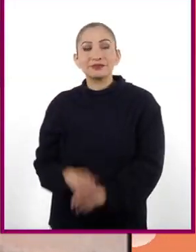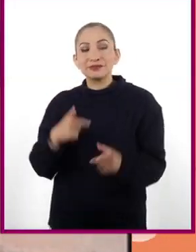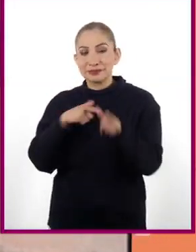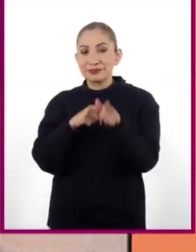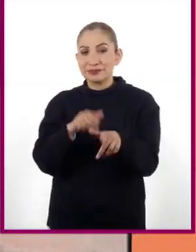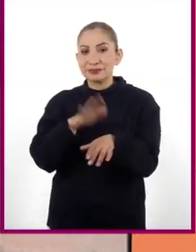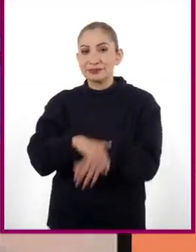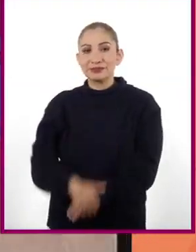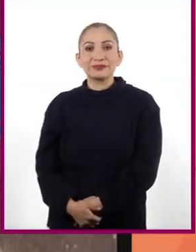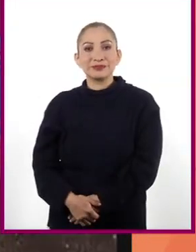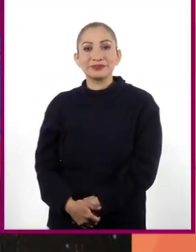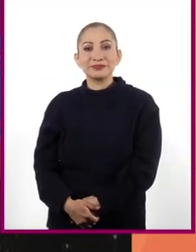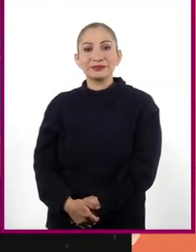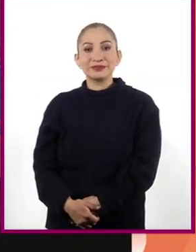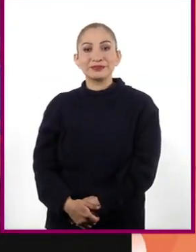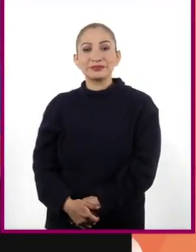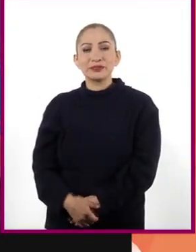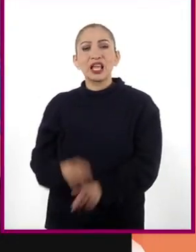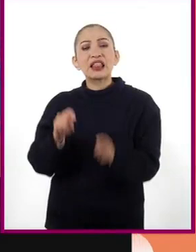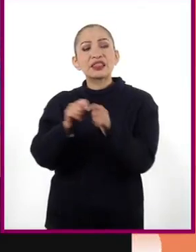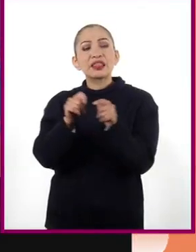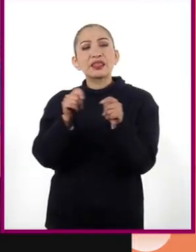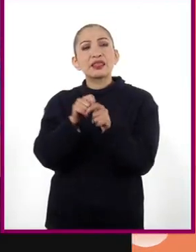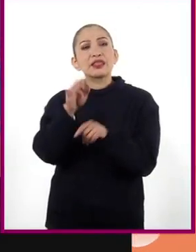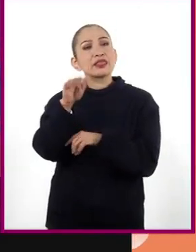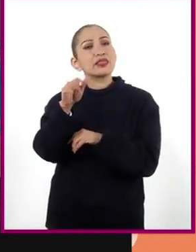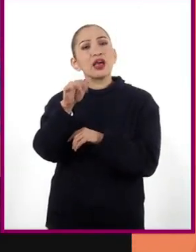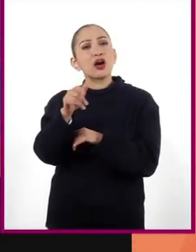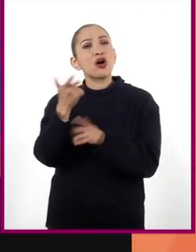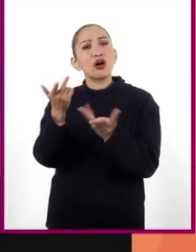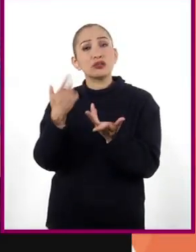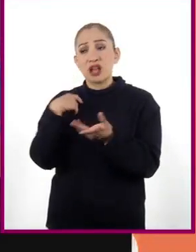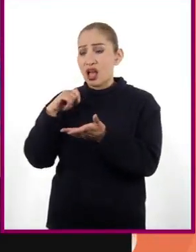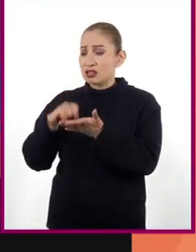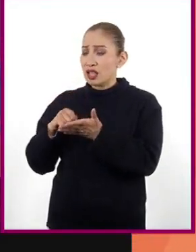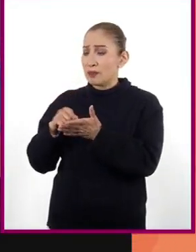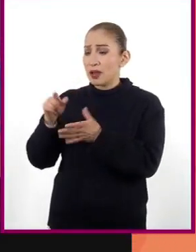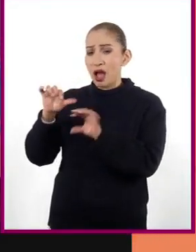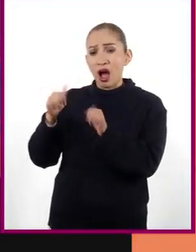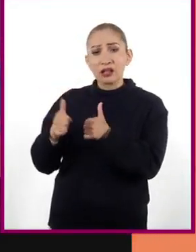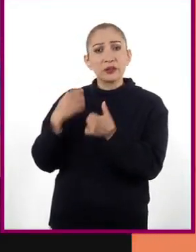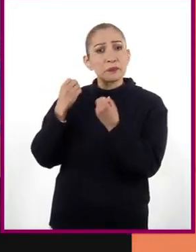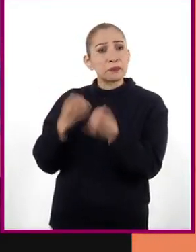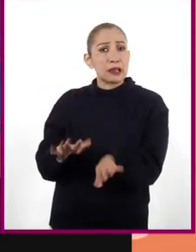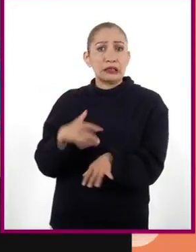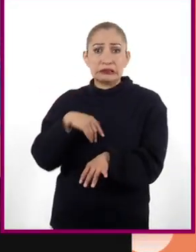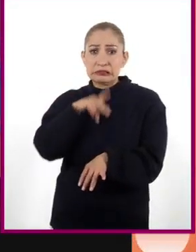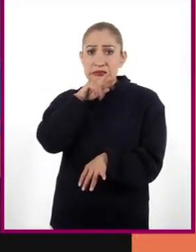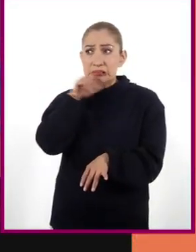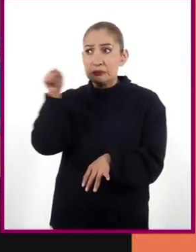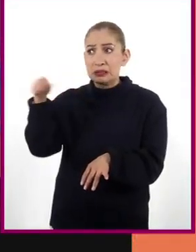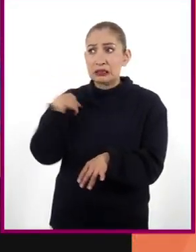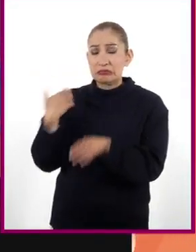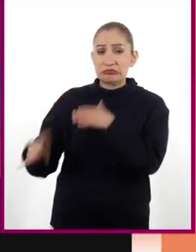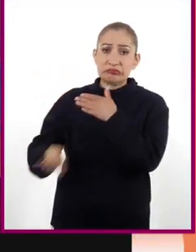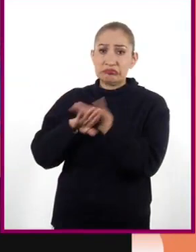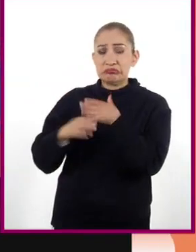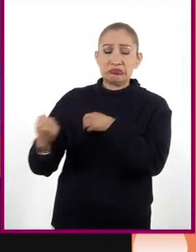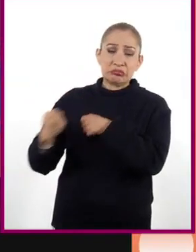Nosotros continuamos. Tío, una llave de este arte he perdido y temo mi señor me